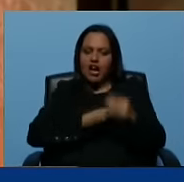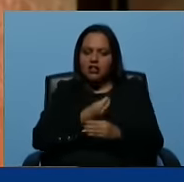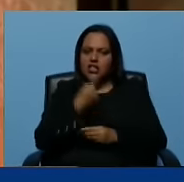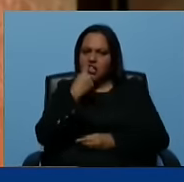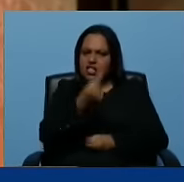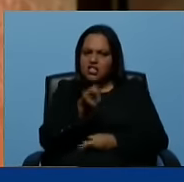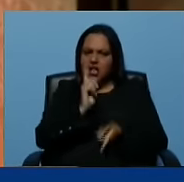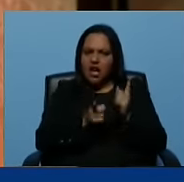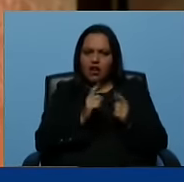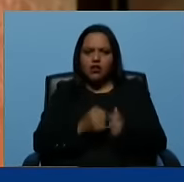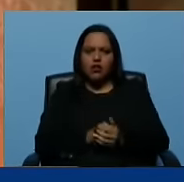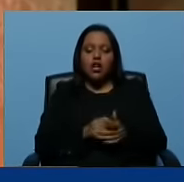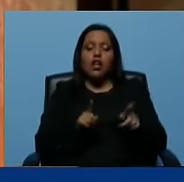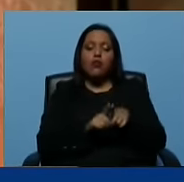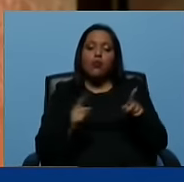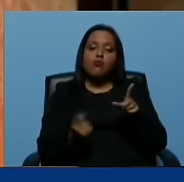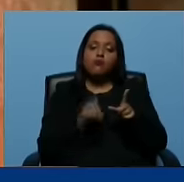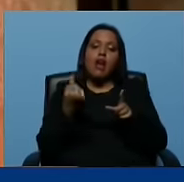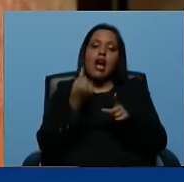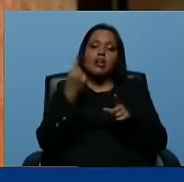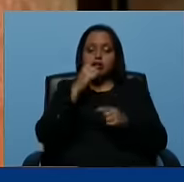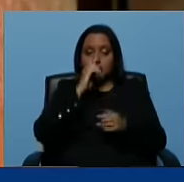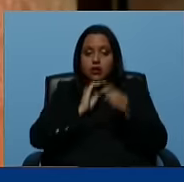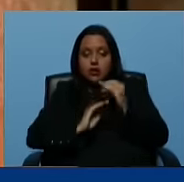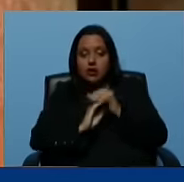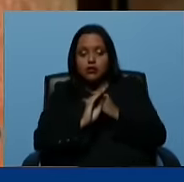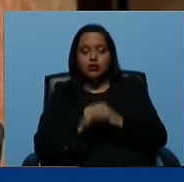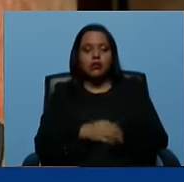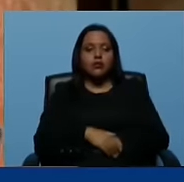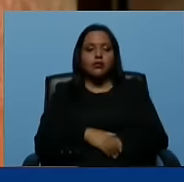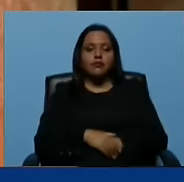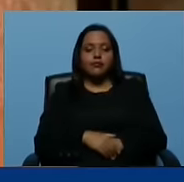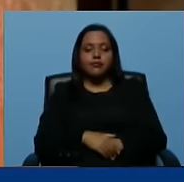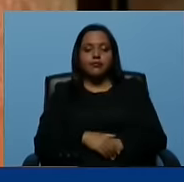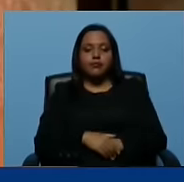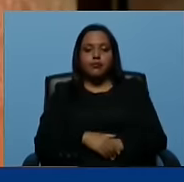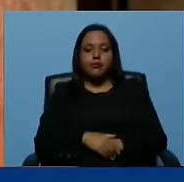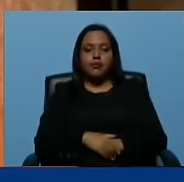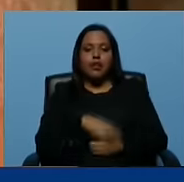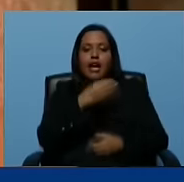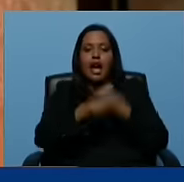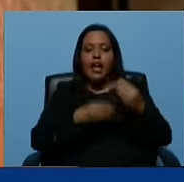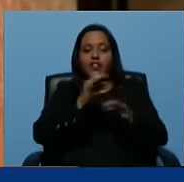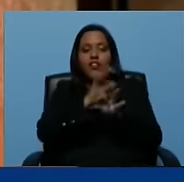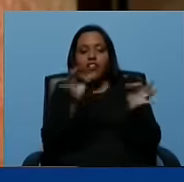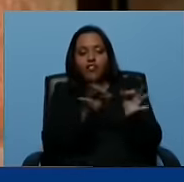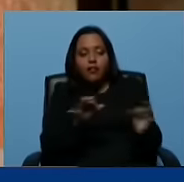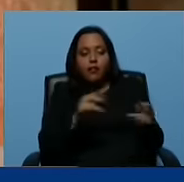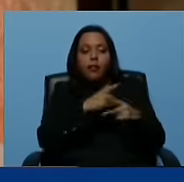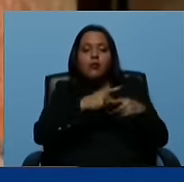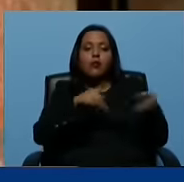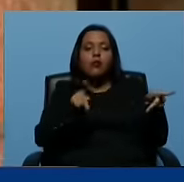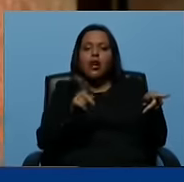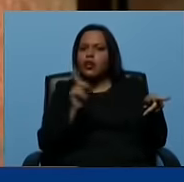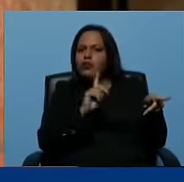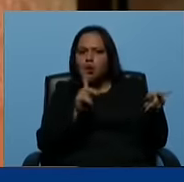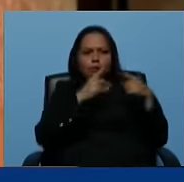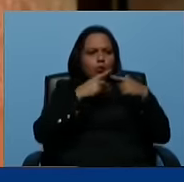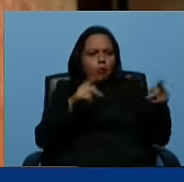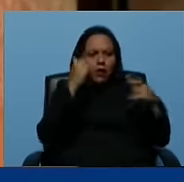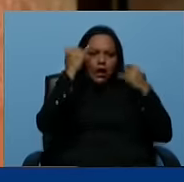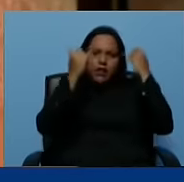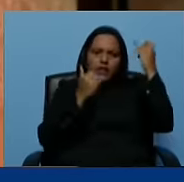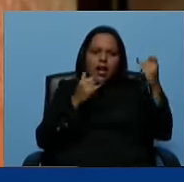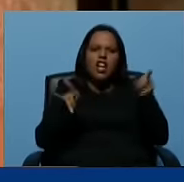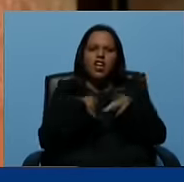la espiral del silencio. ¿Y qué termina generándose? Termina generándose una forma de opinión pública que no es opinión pública, que es